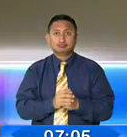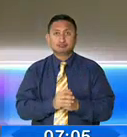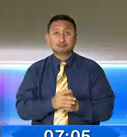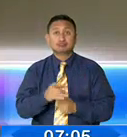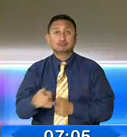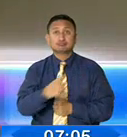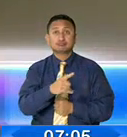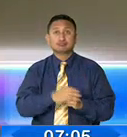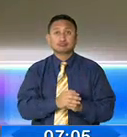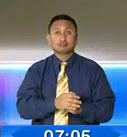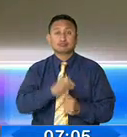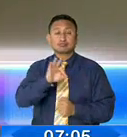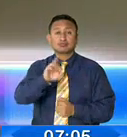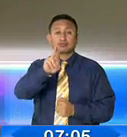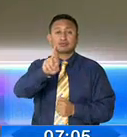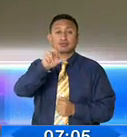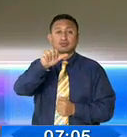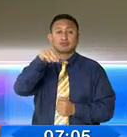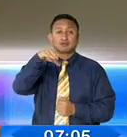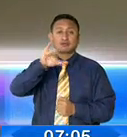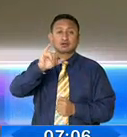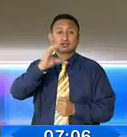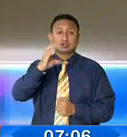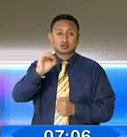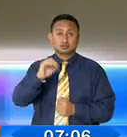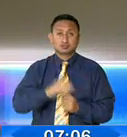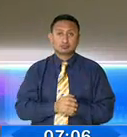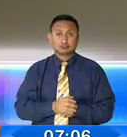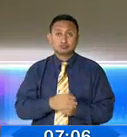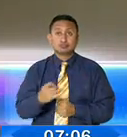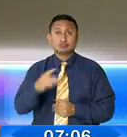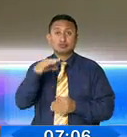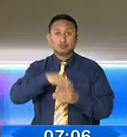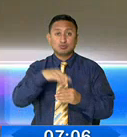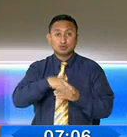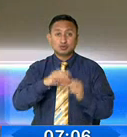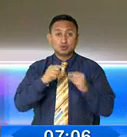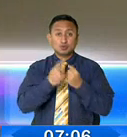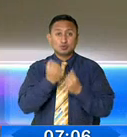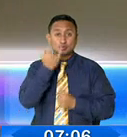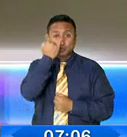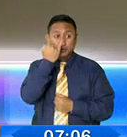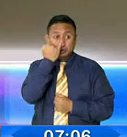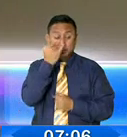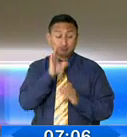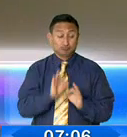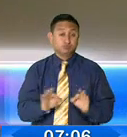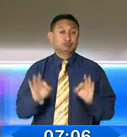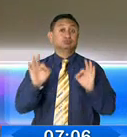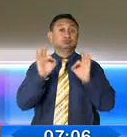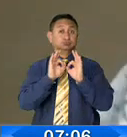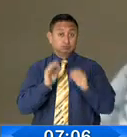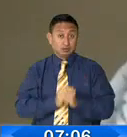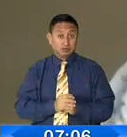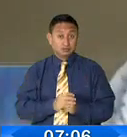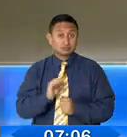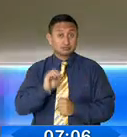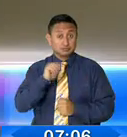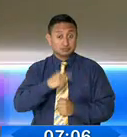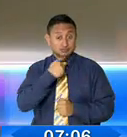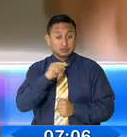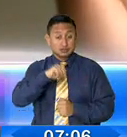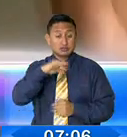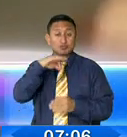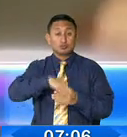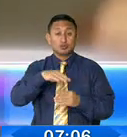politólogo Francisco Montaguano. El voto del sector indígena es clave y hay que mencionar que este voto en